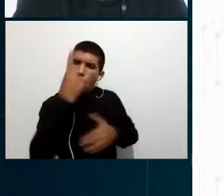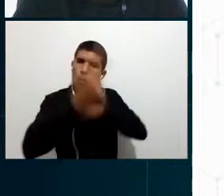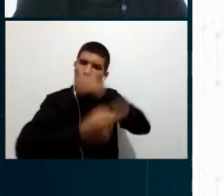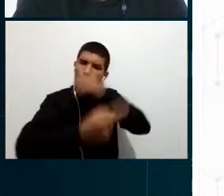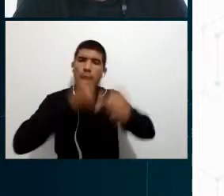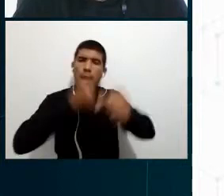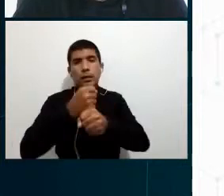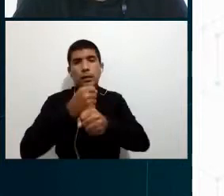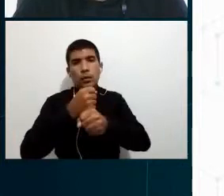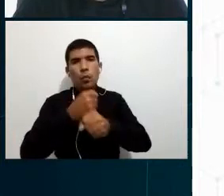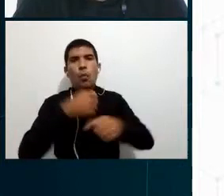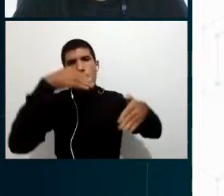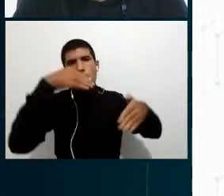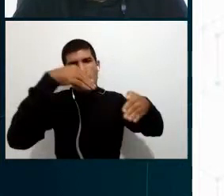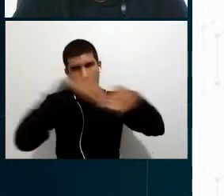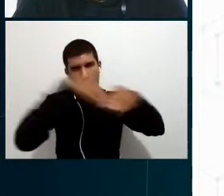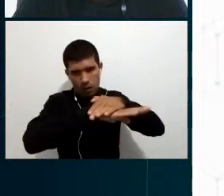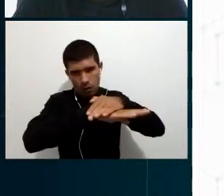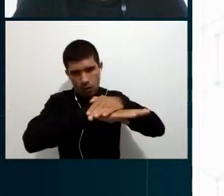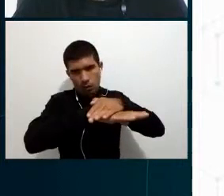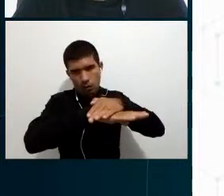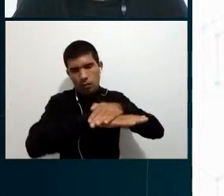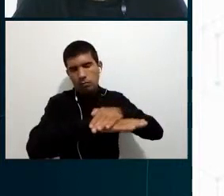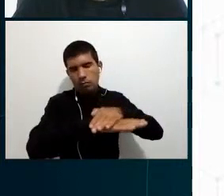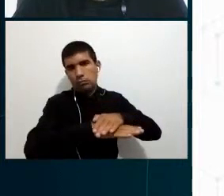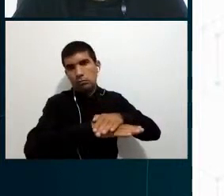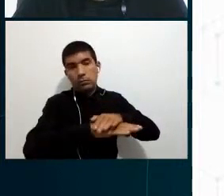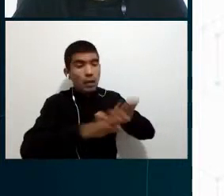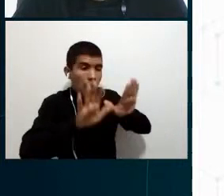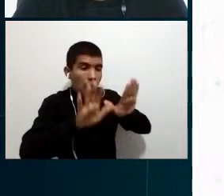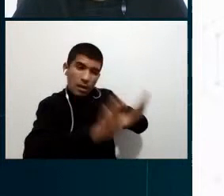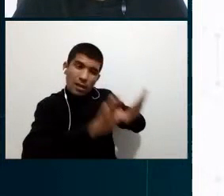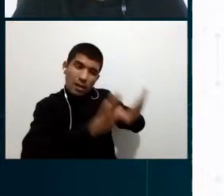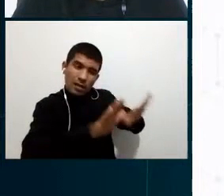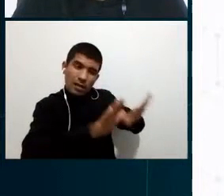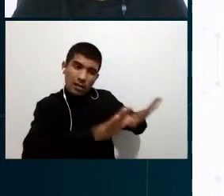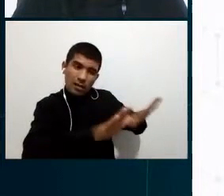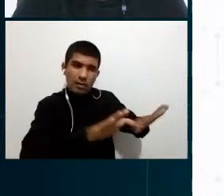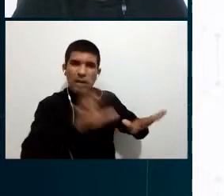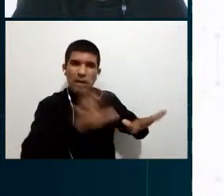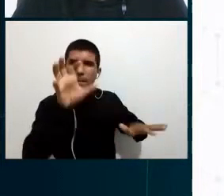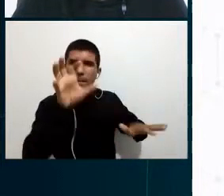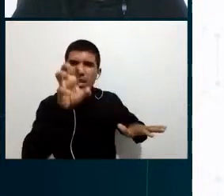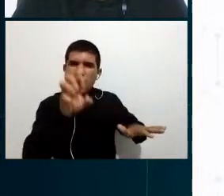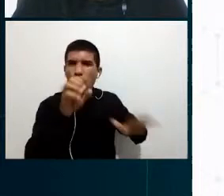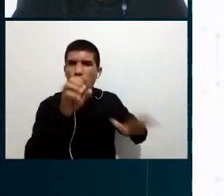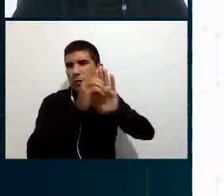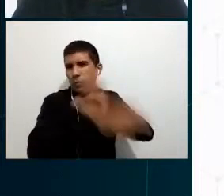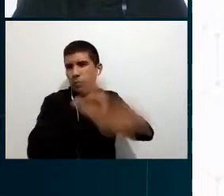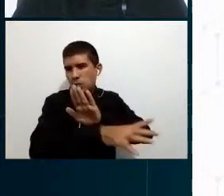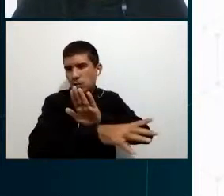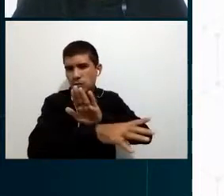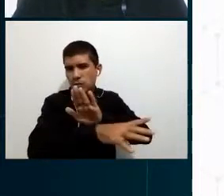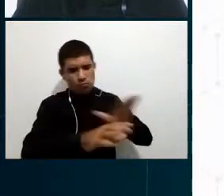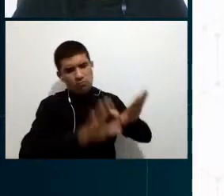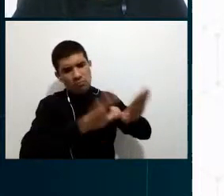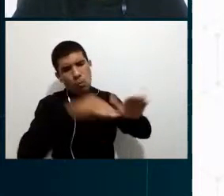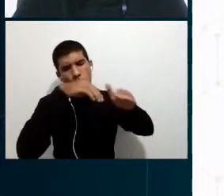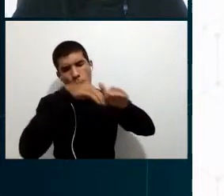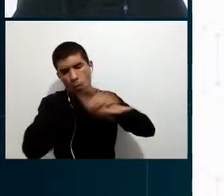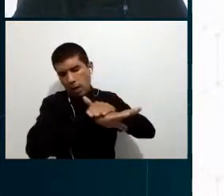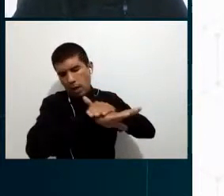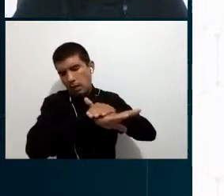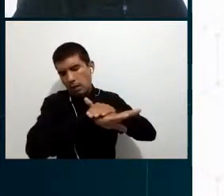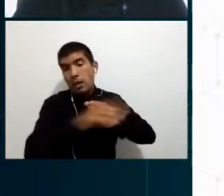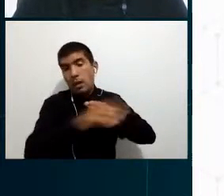manejarse igual que el gas SF6, que es considerado como un desecho peligroso al final de su vida útil o ya